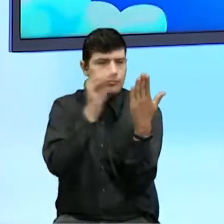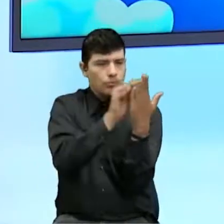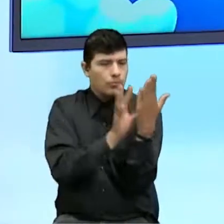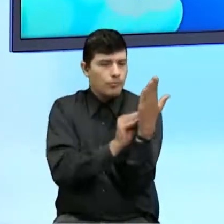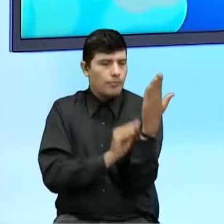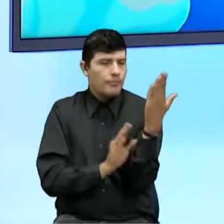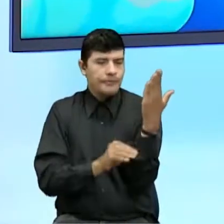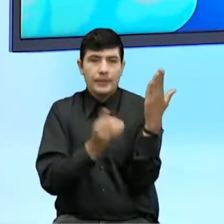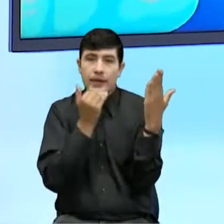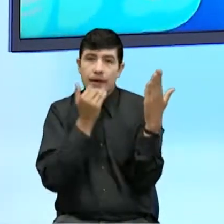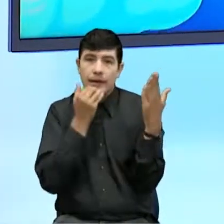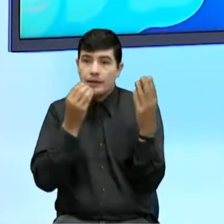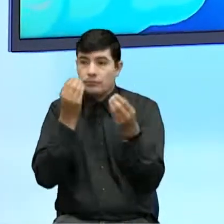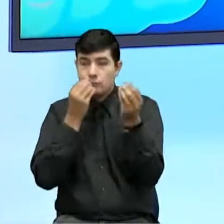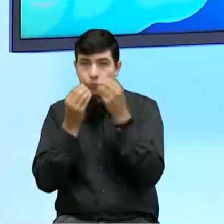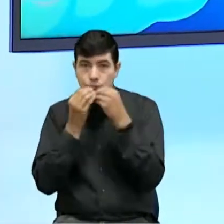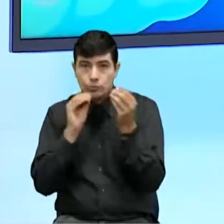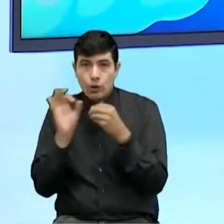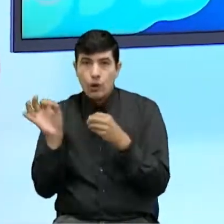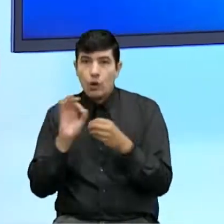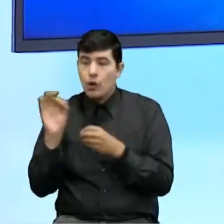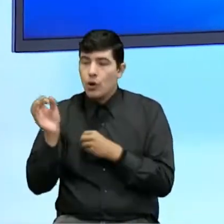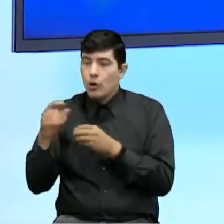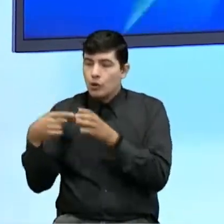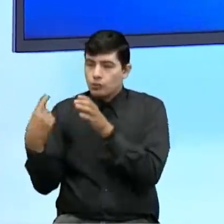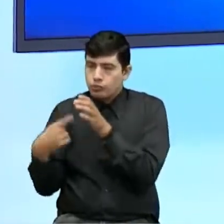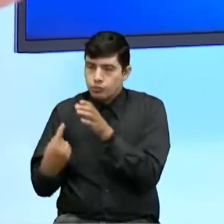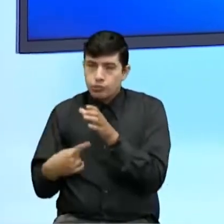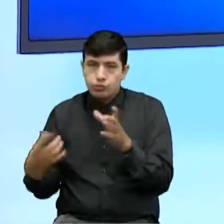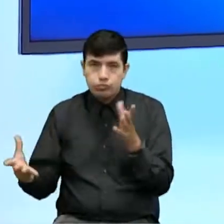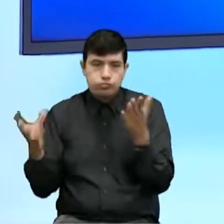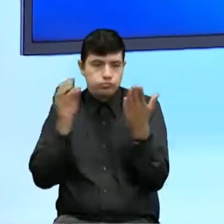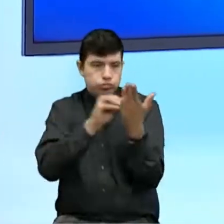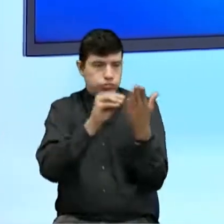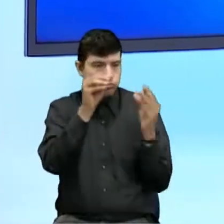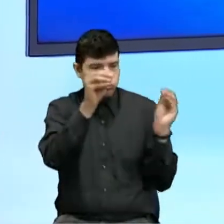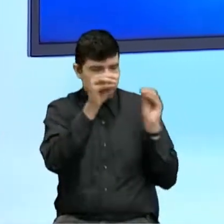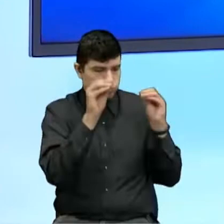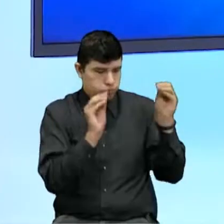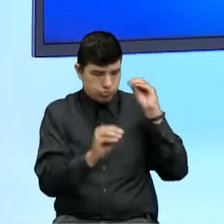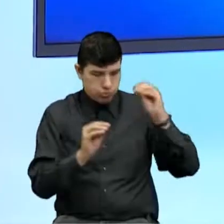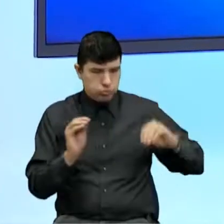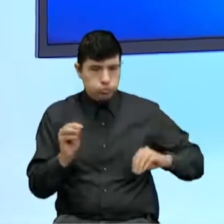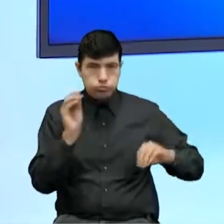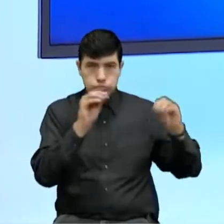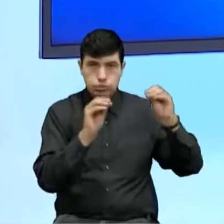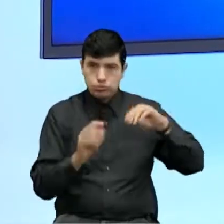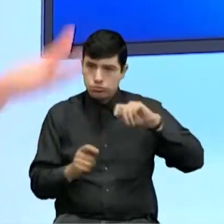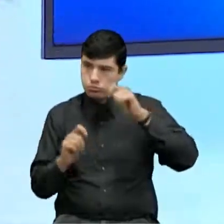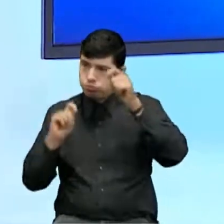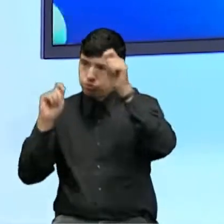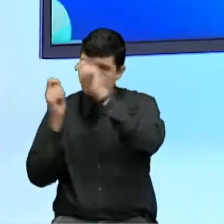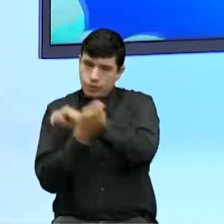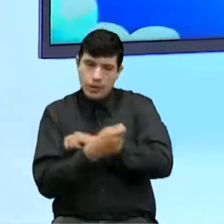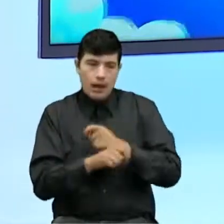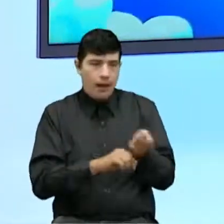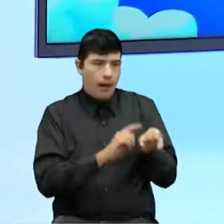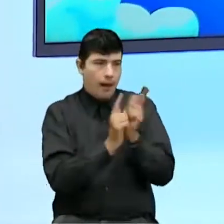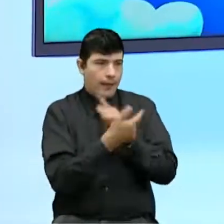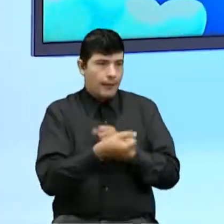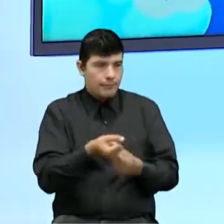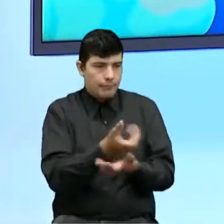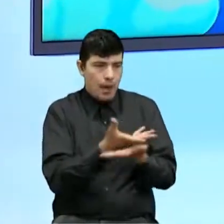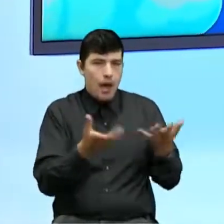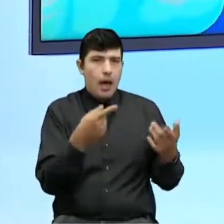si se comieron unas papitas, se tomaron un jugo, agarren esos elementos y conviértanlos en arte para elaborar